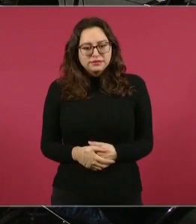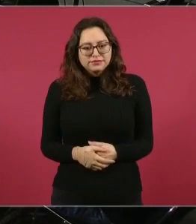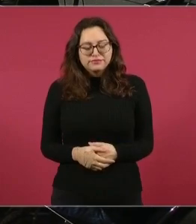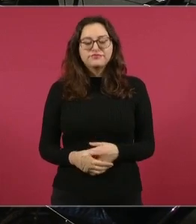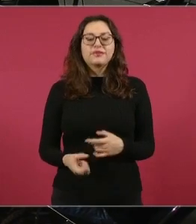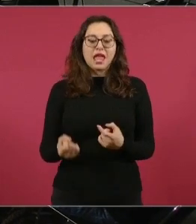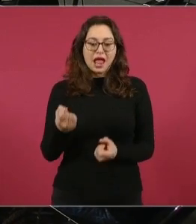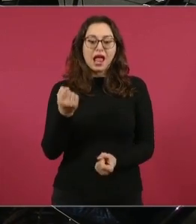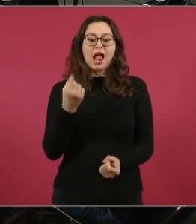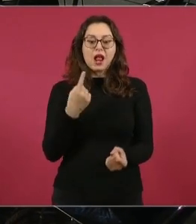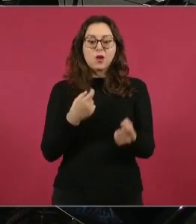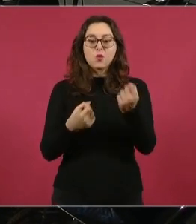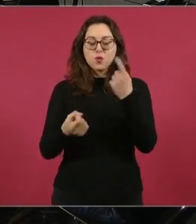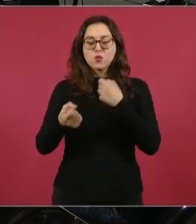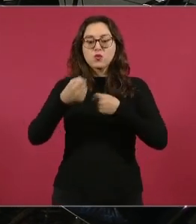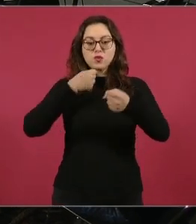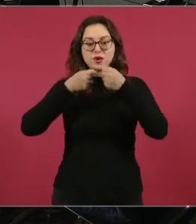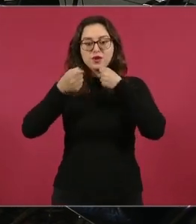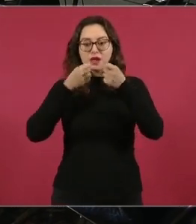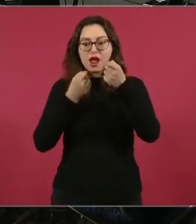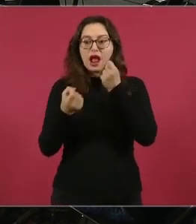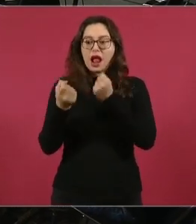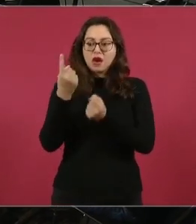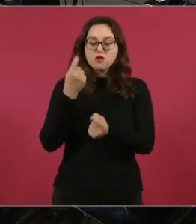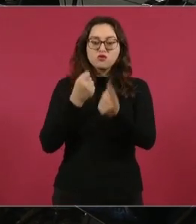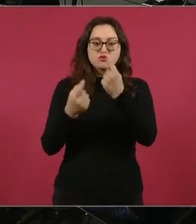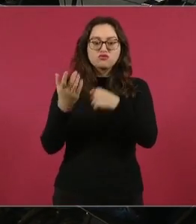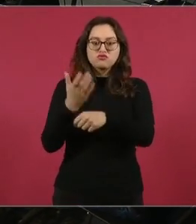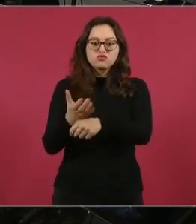van a asistir a la inauguración